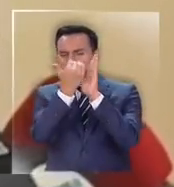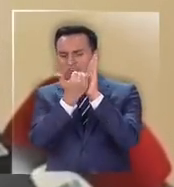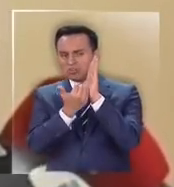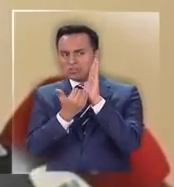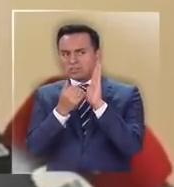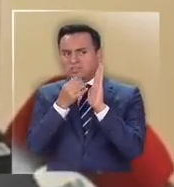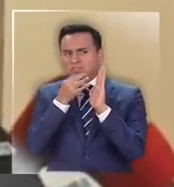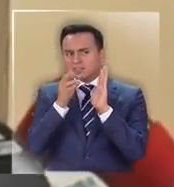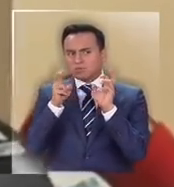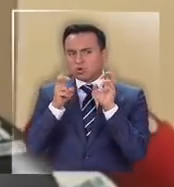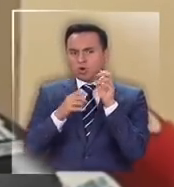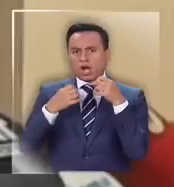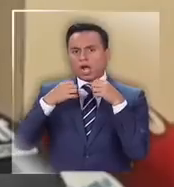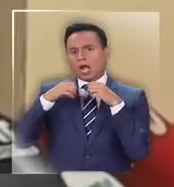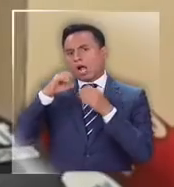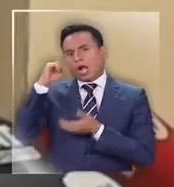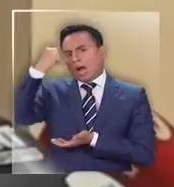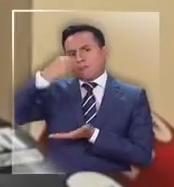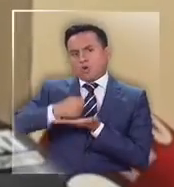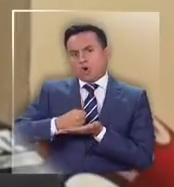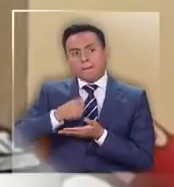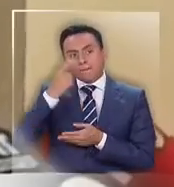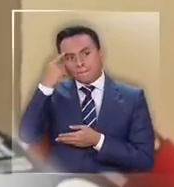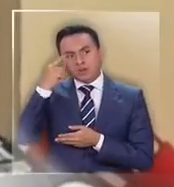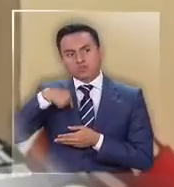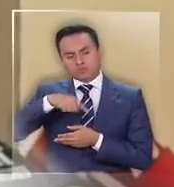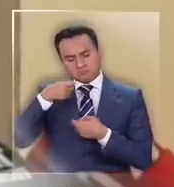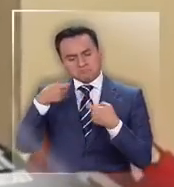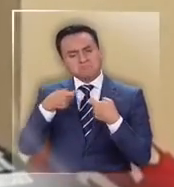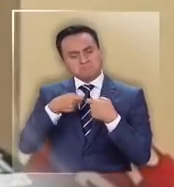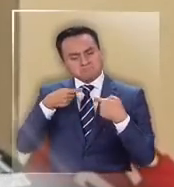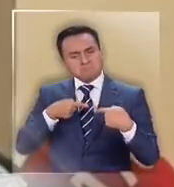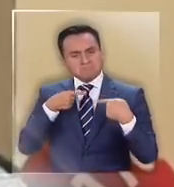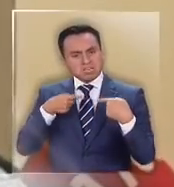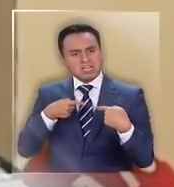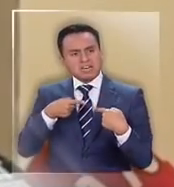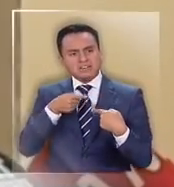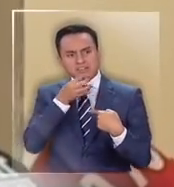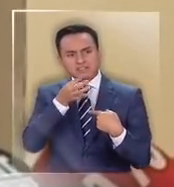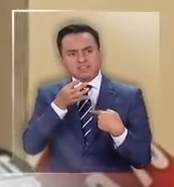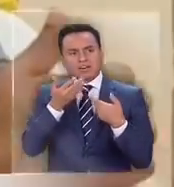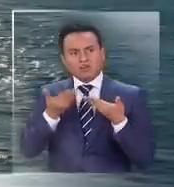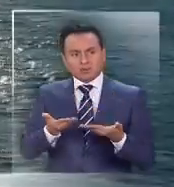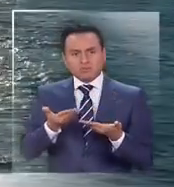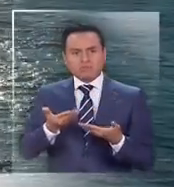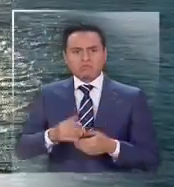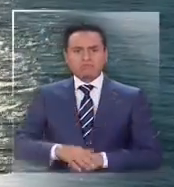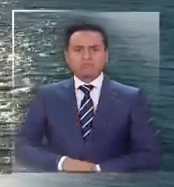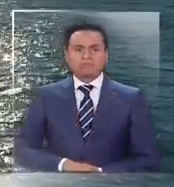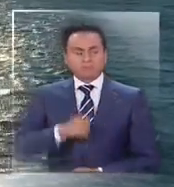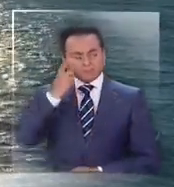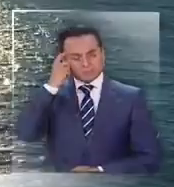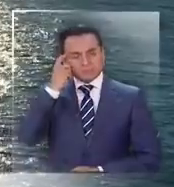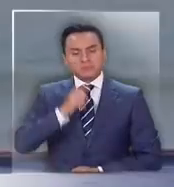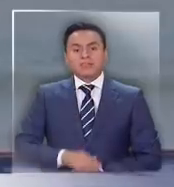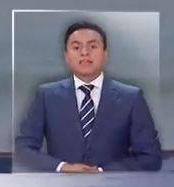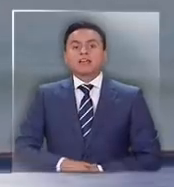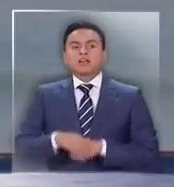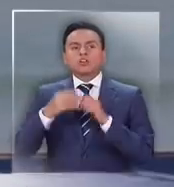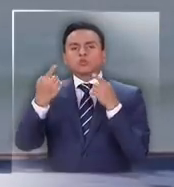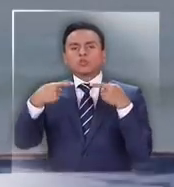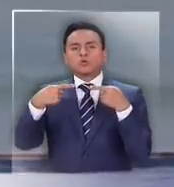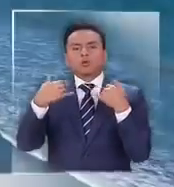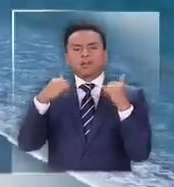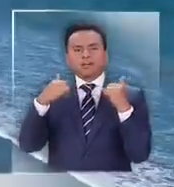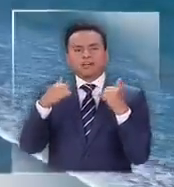es que vamos a salir campeón, pero sí que estamos para pelear donde nos encontramos ahora, creo. Un duelo que se jugará en